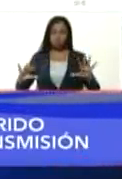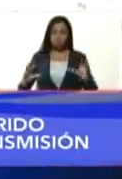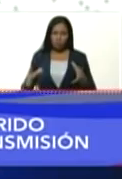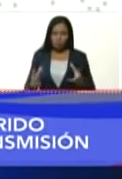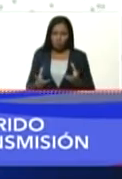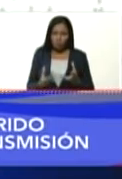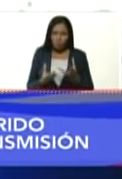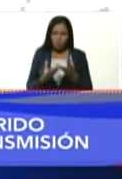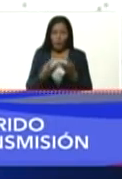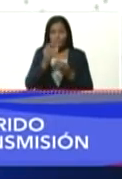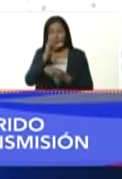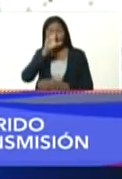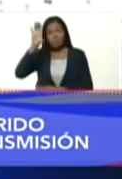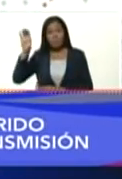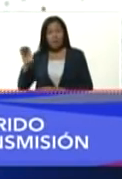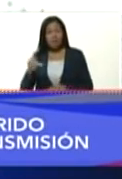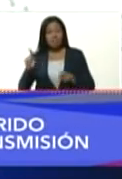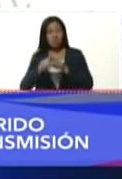muchos países,